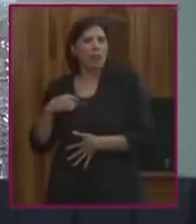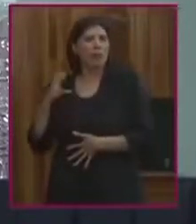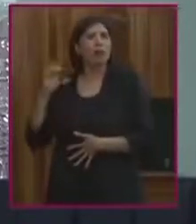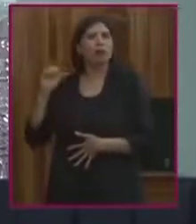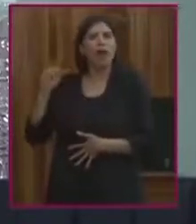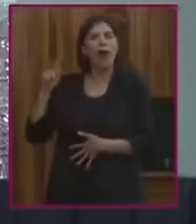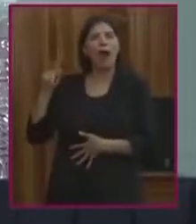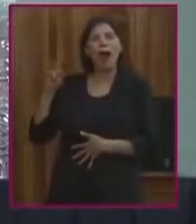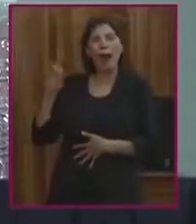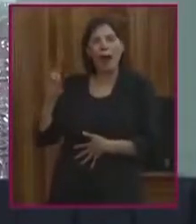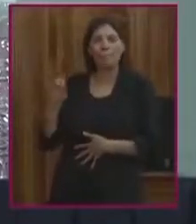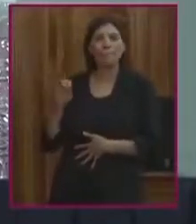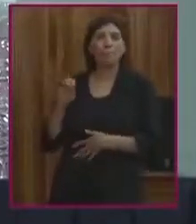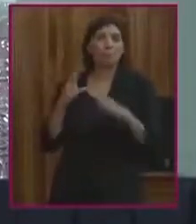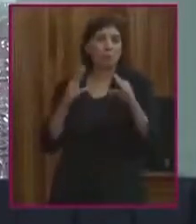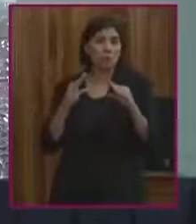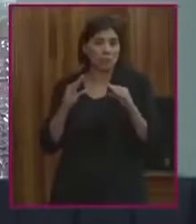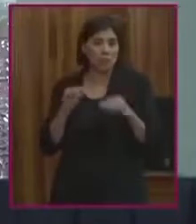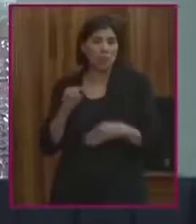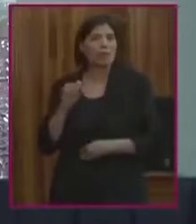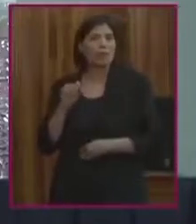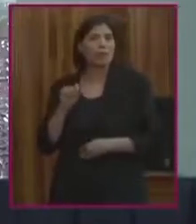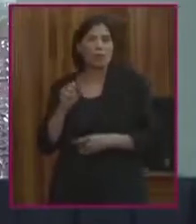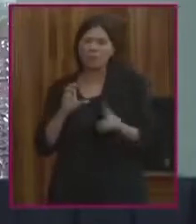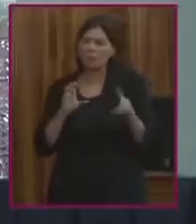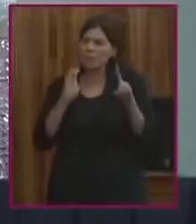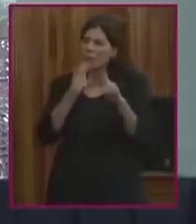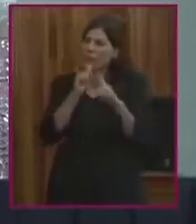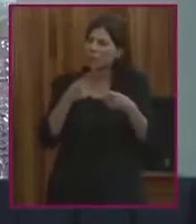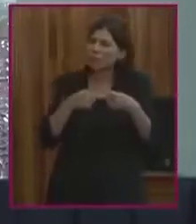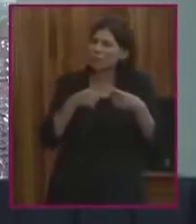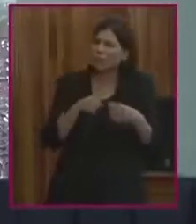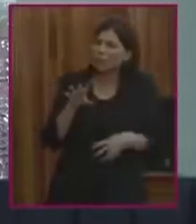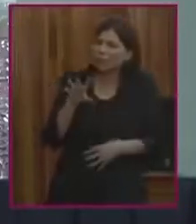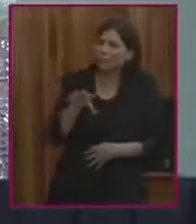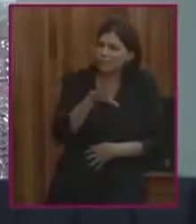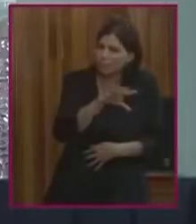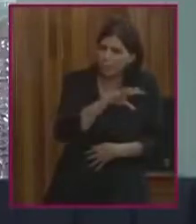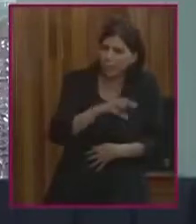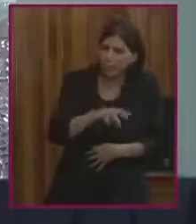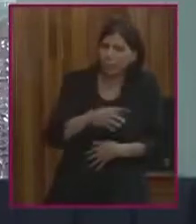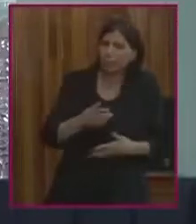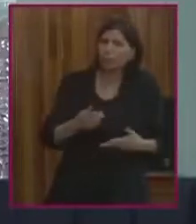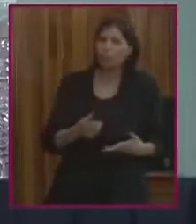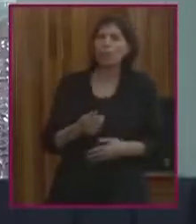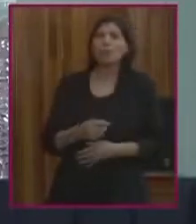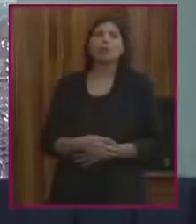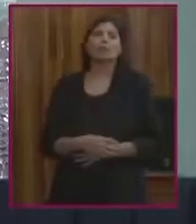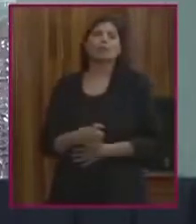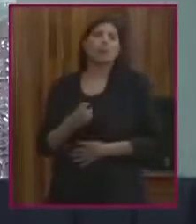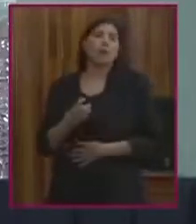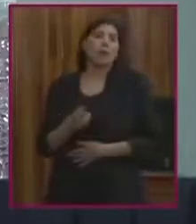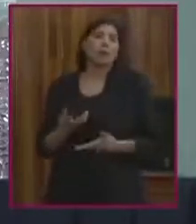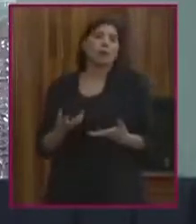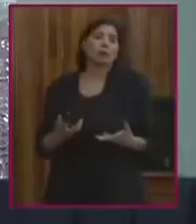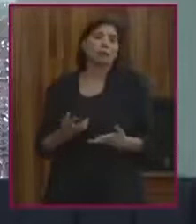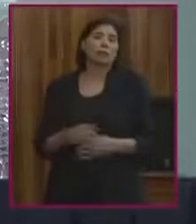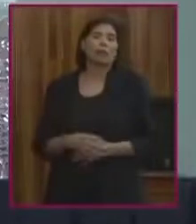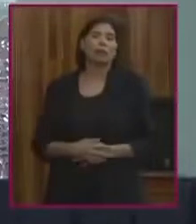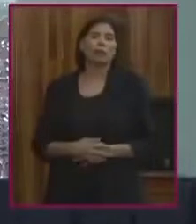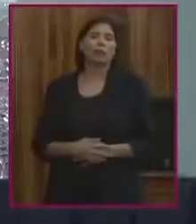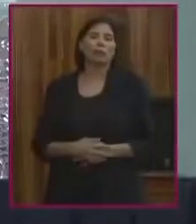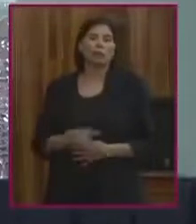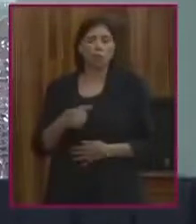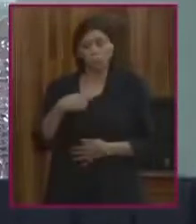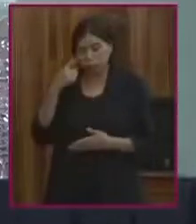que siempre es un reto la distribución de saberes en campos diferentes y la agrupación es hasta cierto punto arbitraria. En todo caso, me